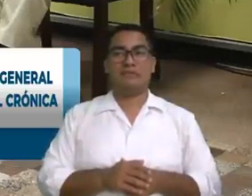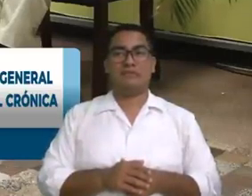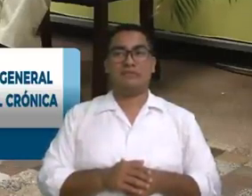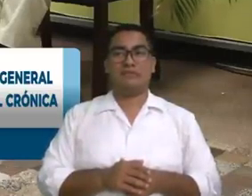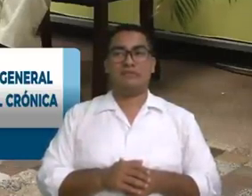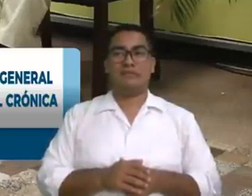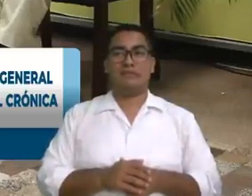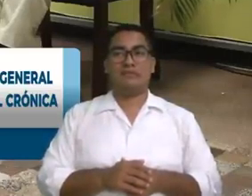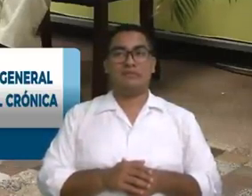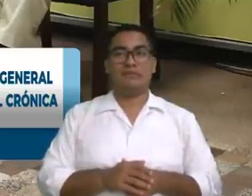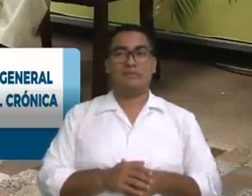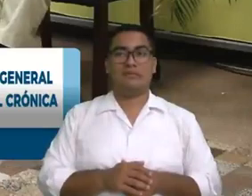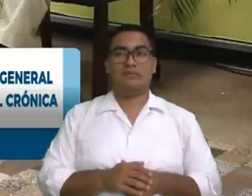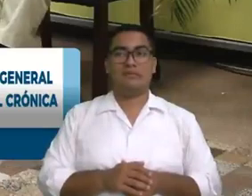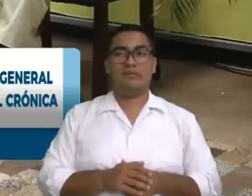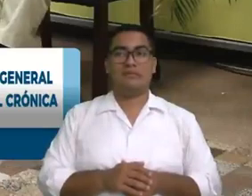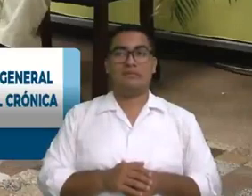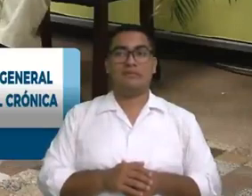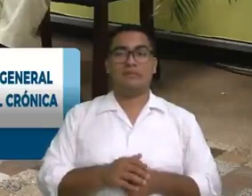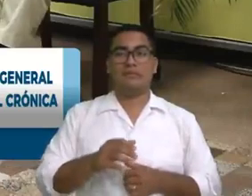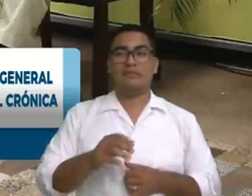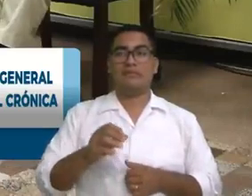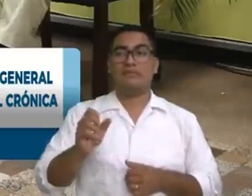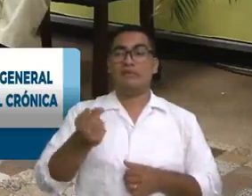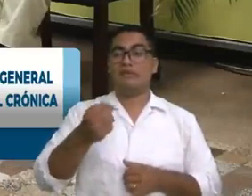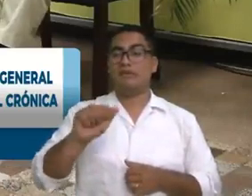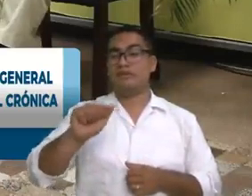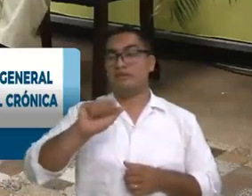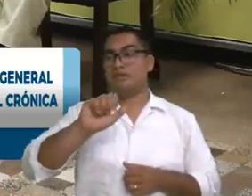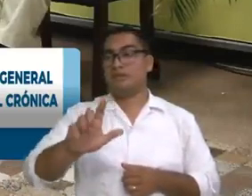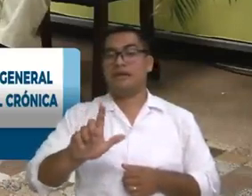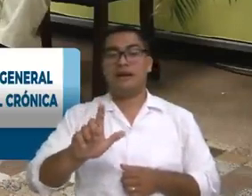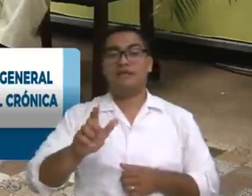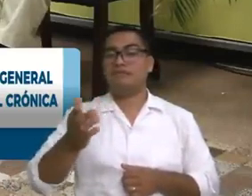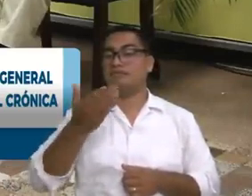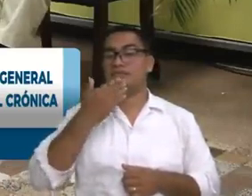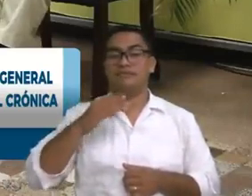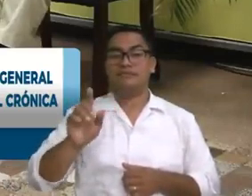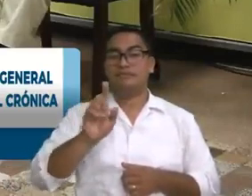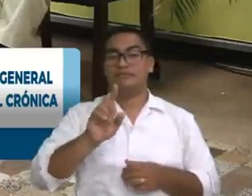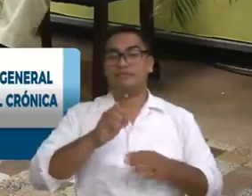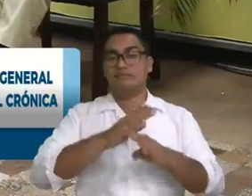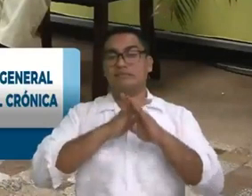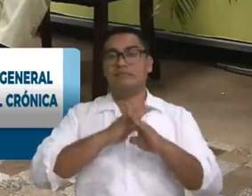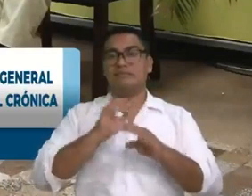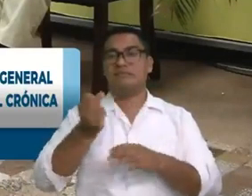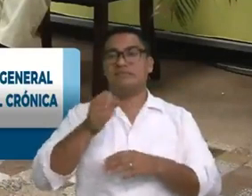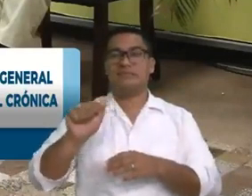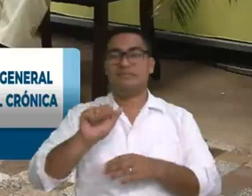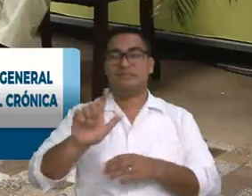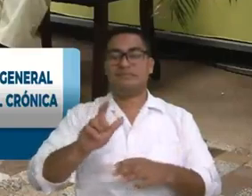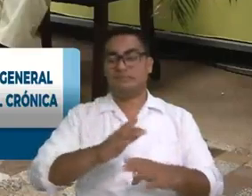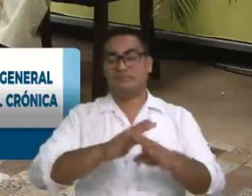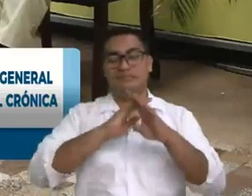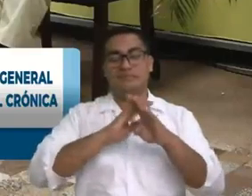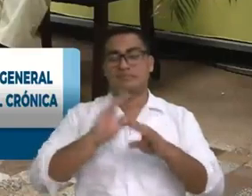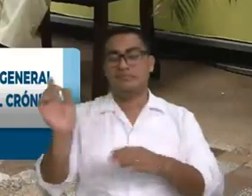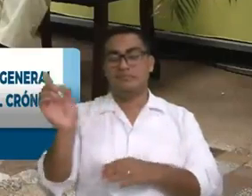los alimentos que lleven sodio, ¿verdad? Que sodio, lleven sal, ¿verdad? Todos los alimentos que lleven sal se los eliminamos,